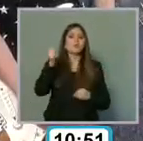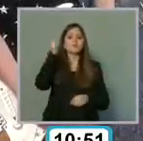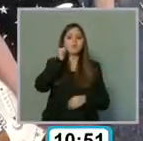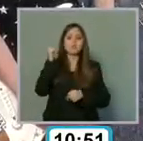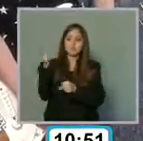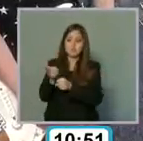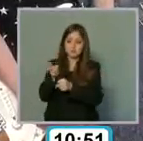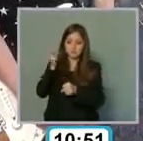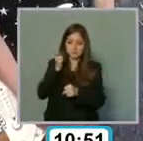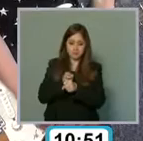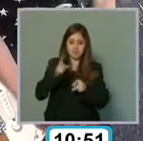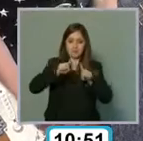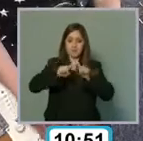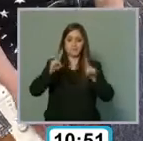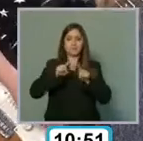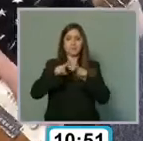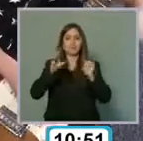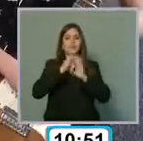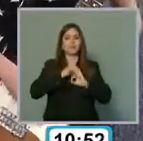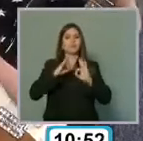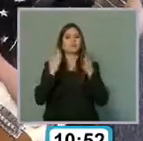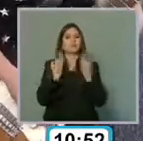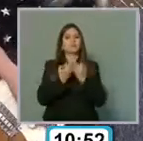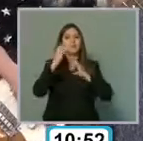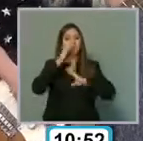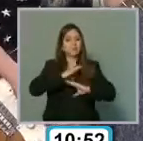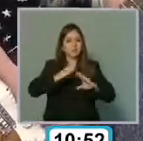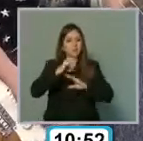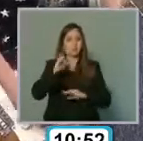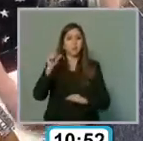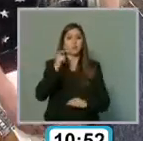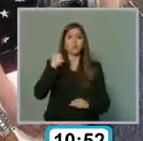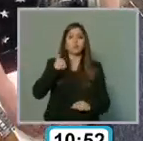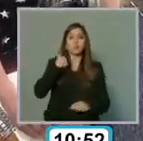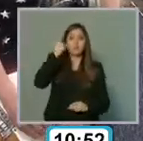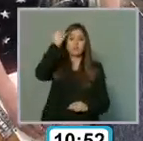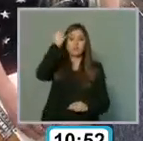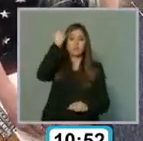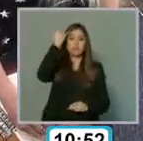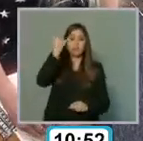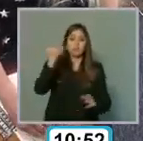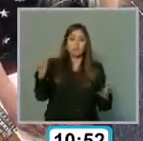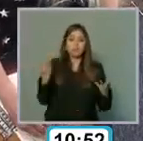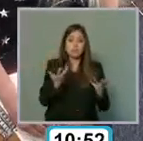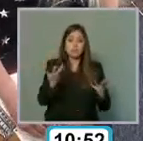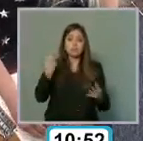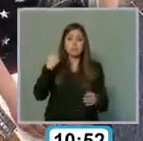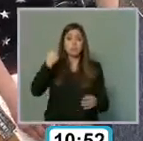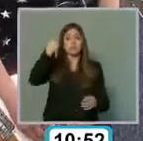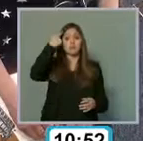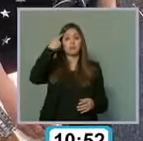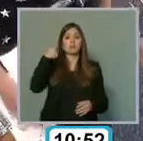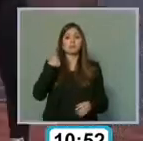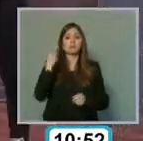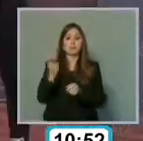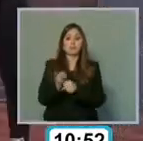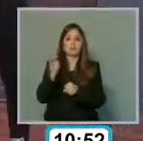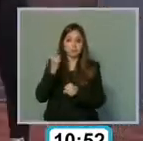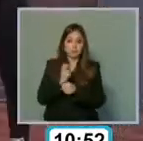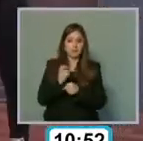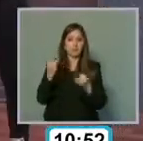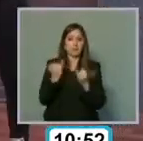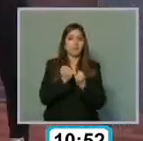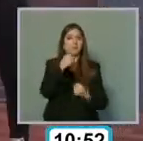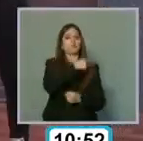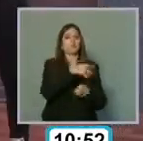¿no? Que obviamente cuando empecé a idealizarlo, me imaginé en invitar a Rack, ¿no? Igual que ya había